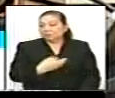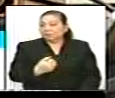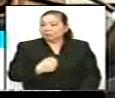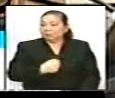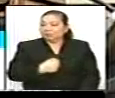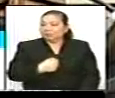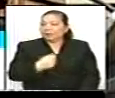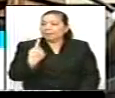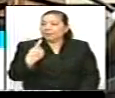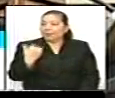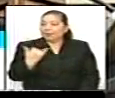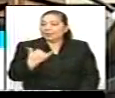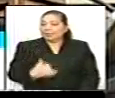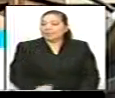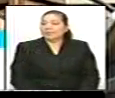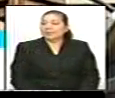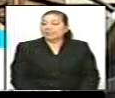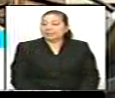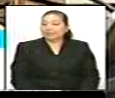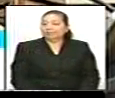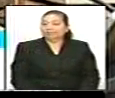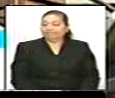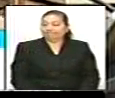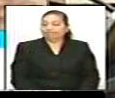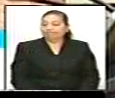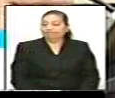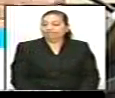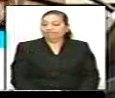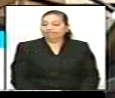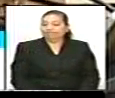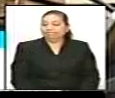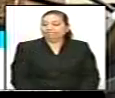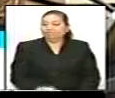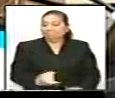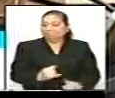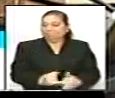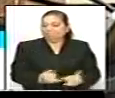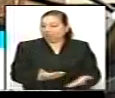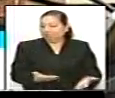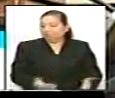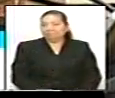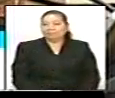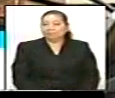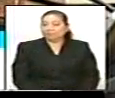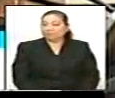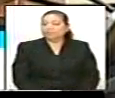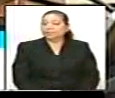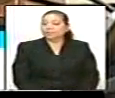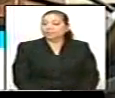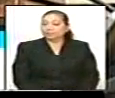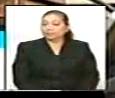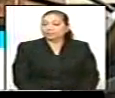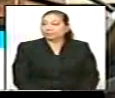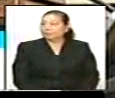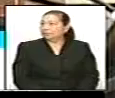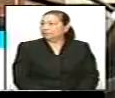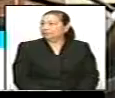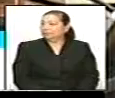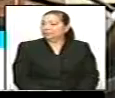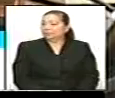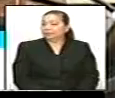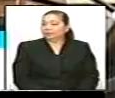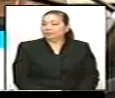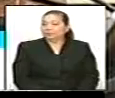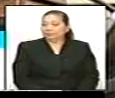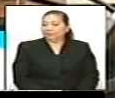apropiado para este trabajo, ¿no? Y con eso, por el momento, dejo mi comentario. Gracias.